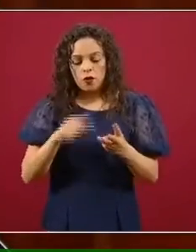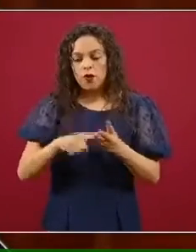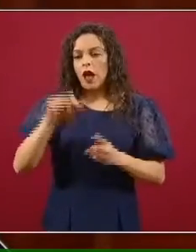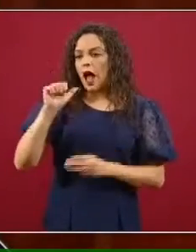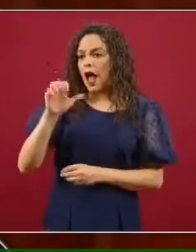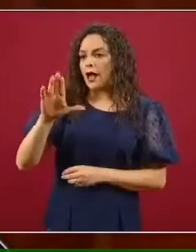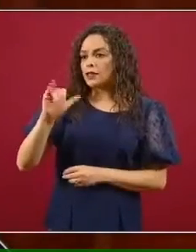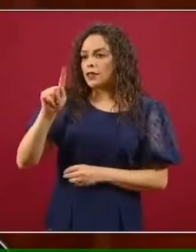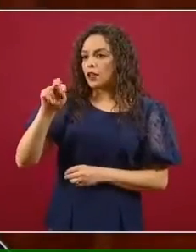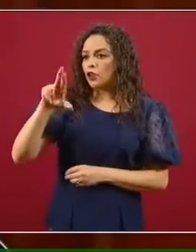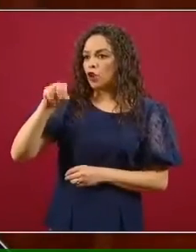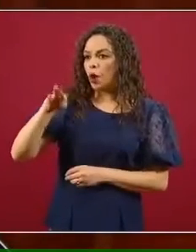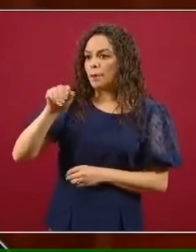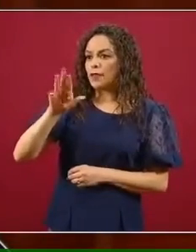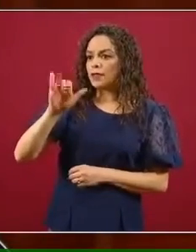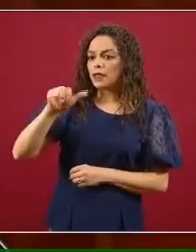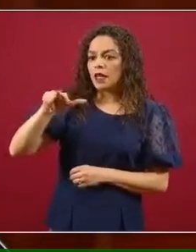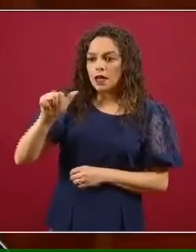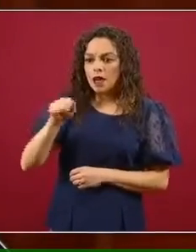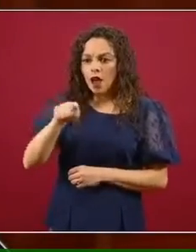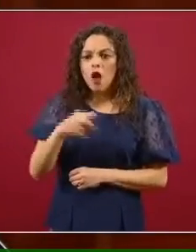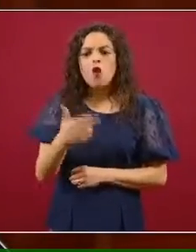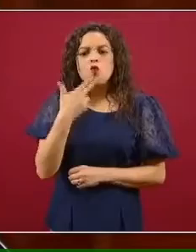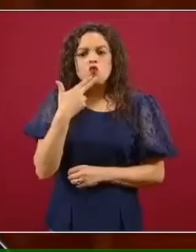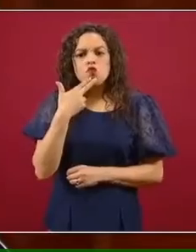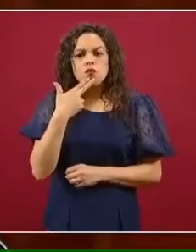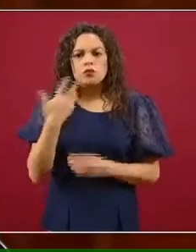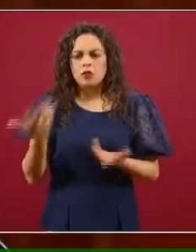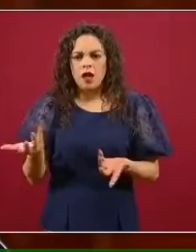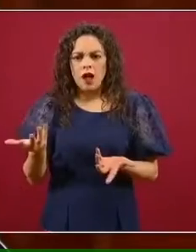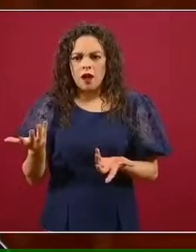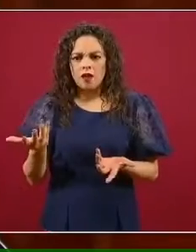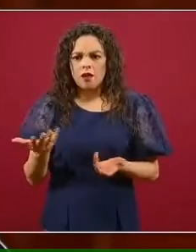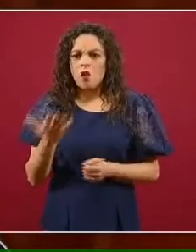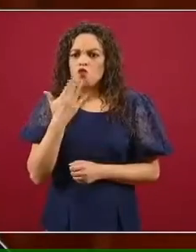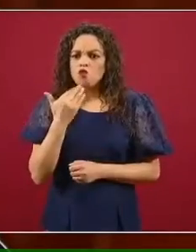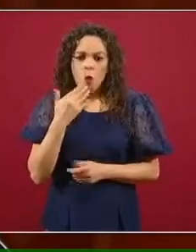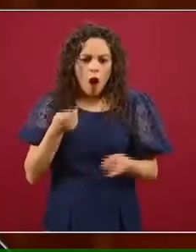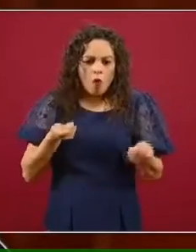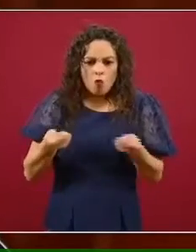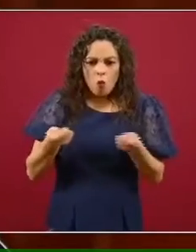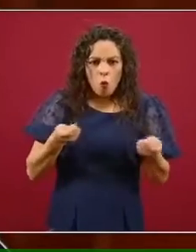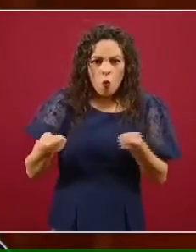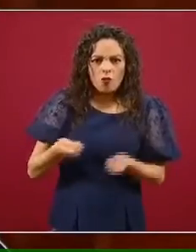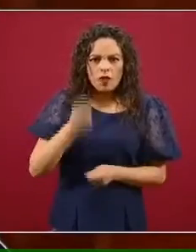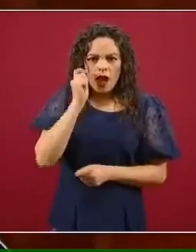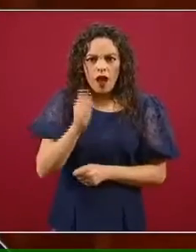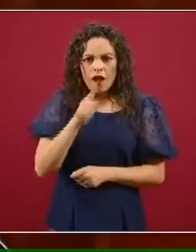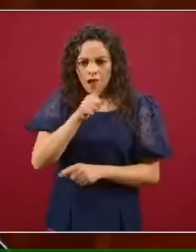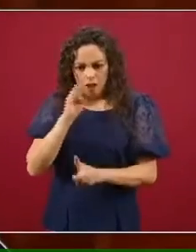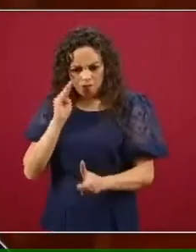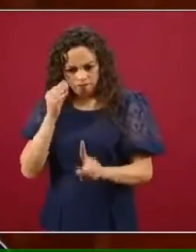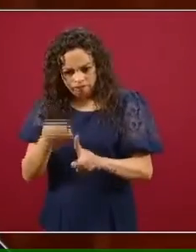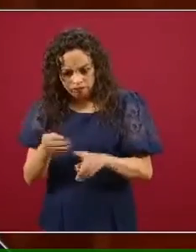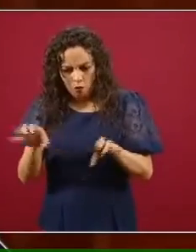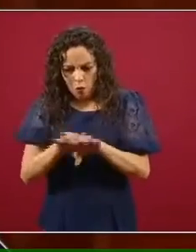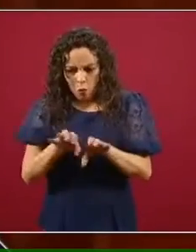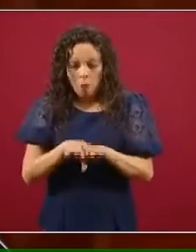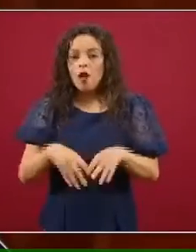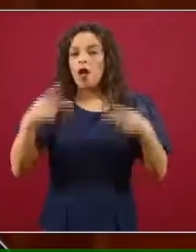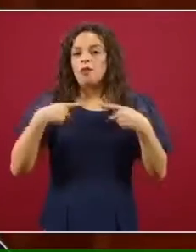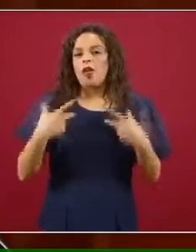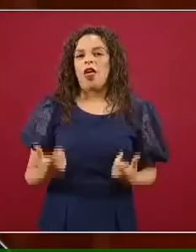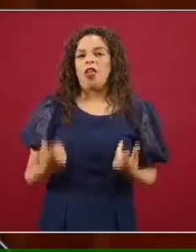utilizar de una forma discriminatoria, sin tener realmente un enfoque en seguimiento de las